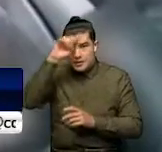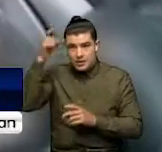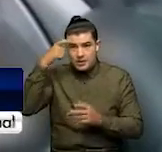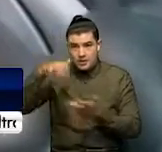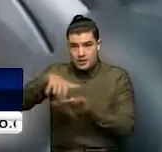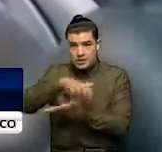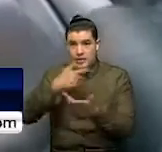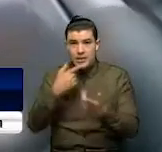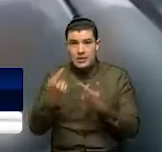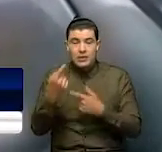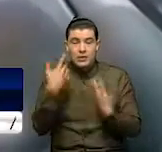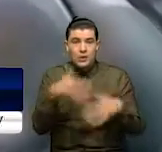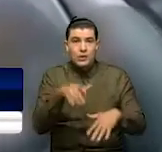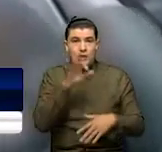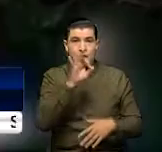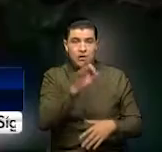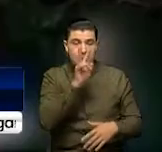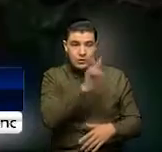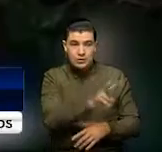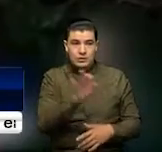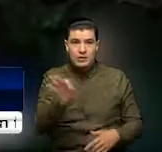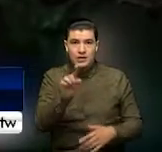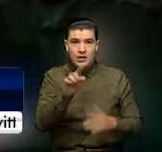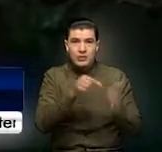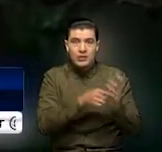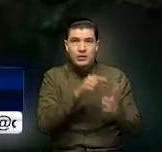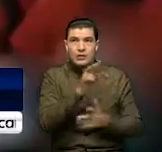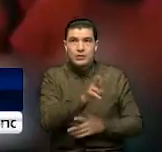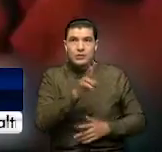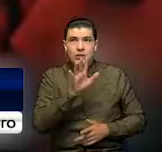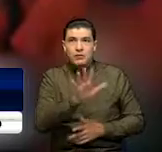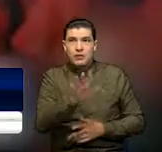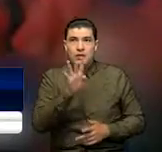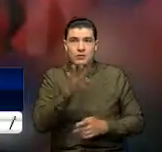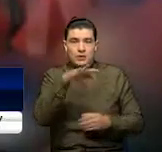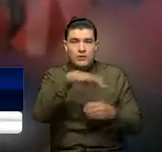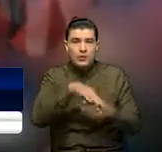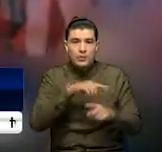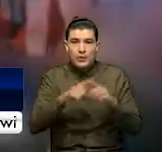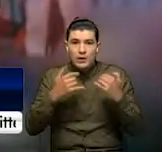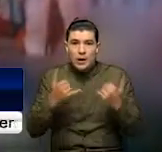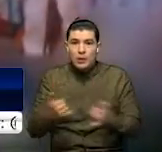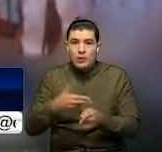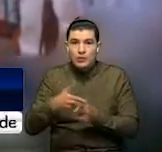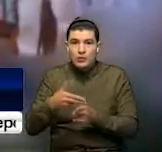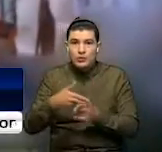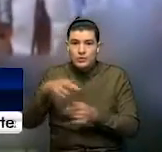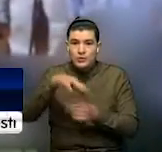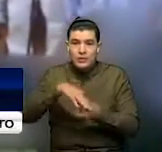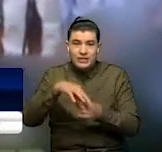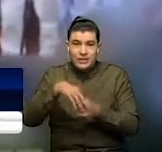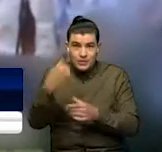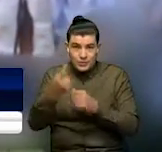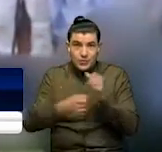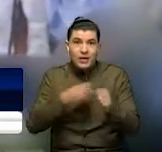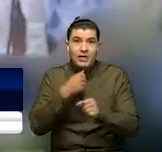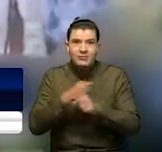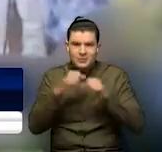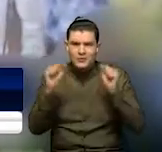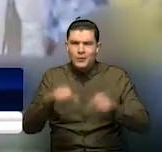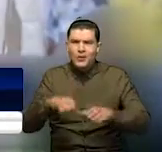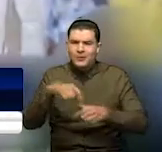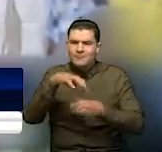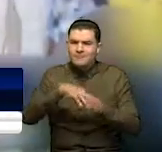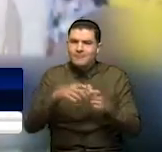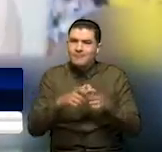votación de 231 mil 254 votos los que espera aumentar en las próximas elecciones regionales así